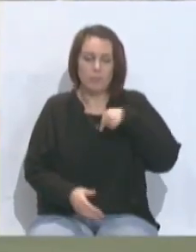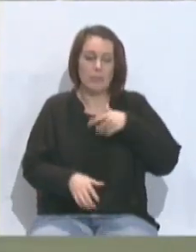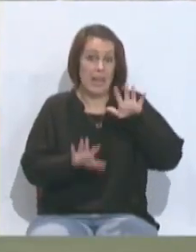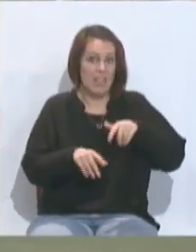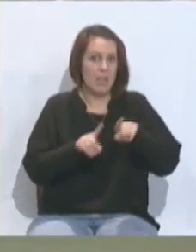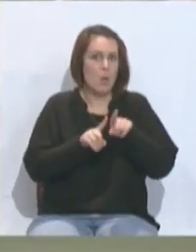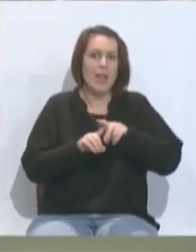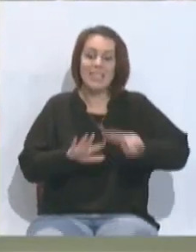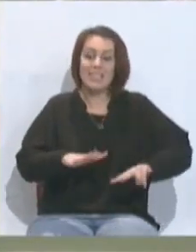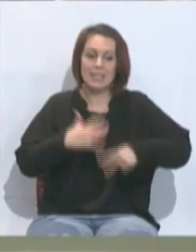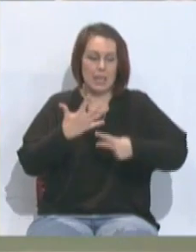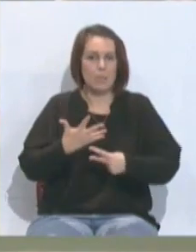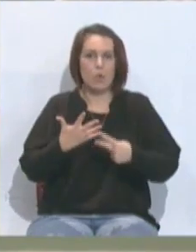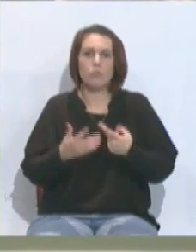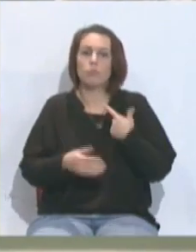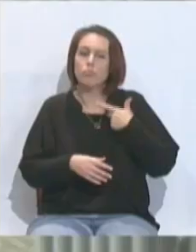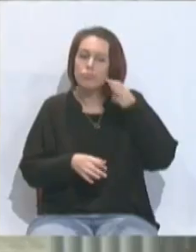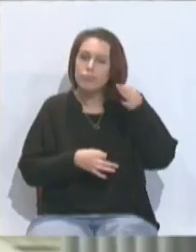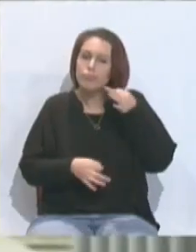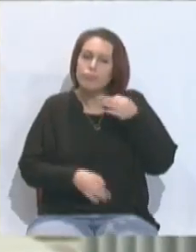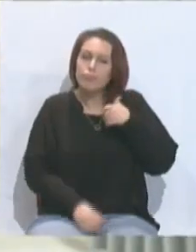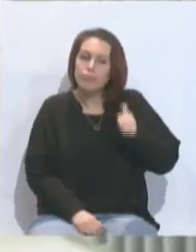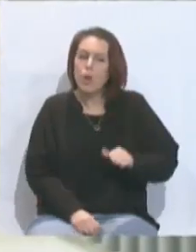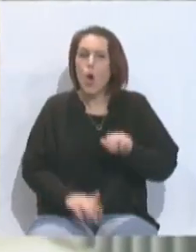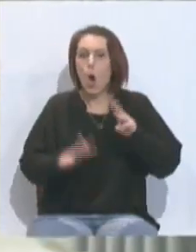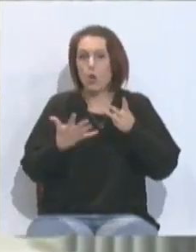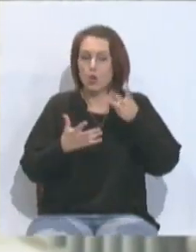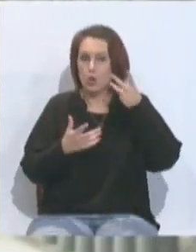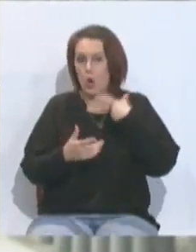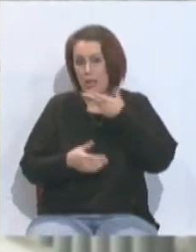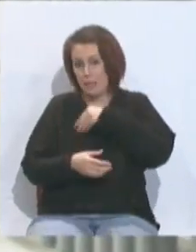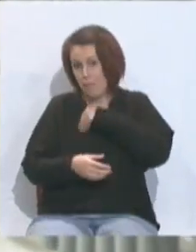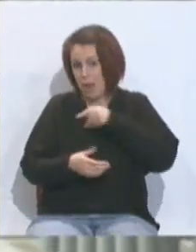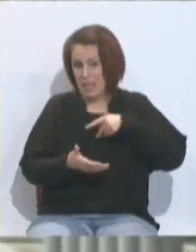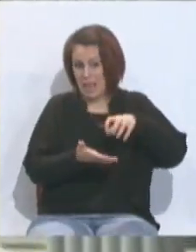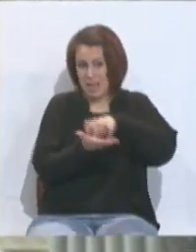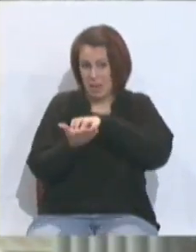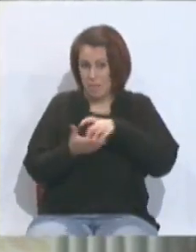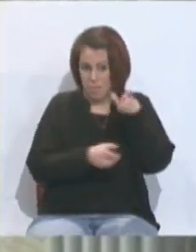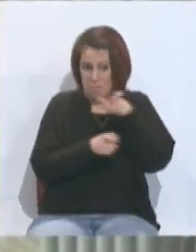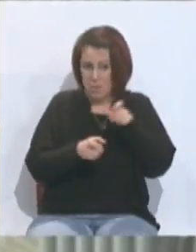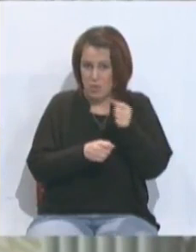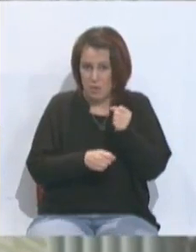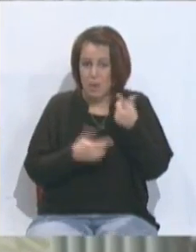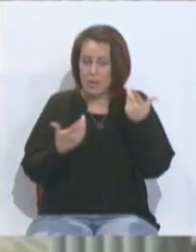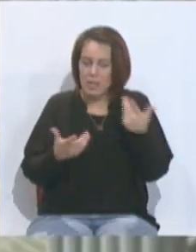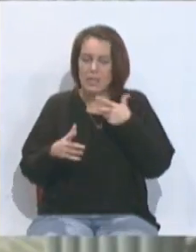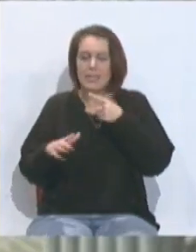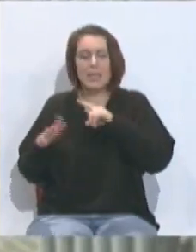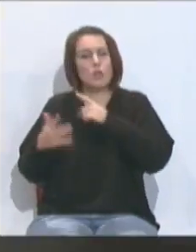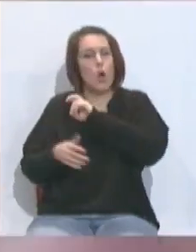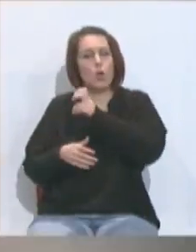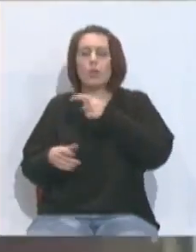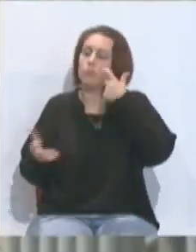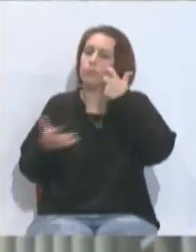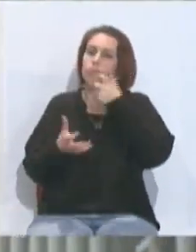en séptimo lugar. En concreto se han valorado las 8 localidades más pobladas de España y otras 6, entre las que se encuentra la capital gaditana, que